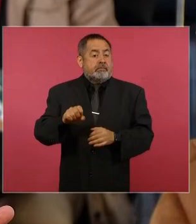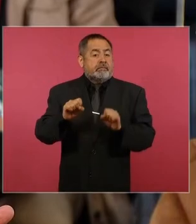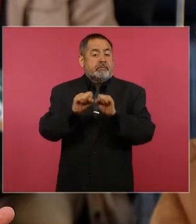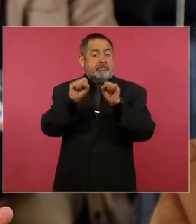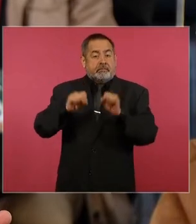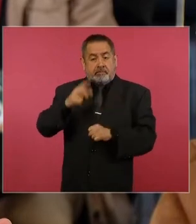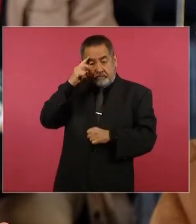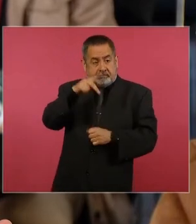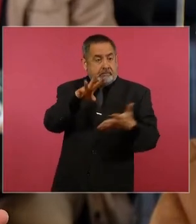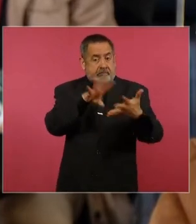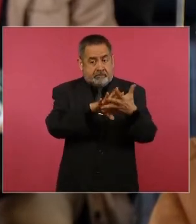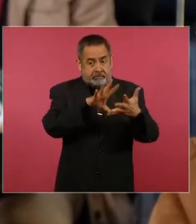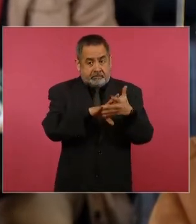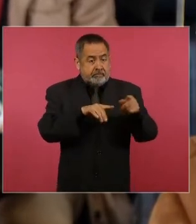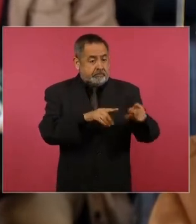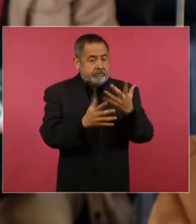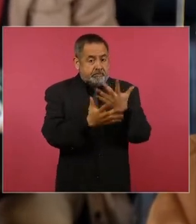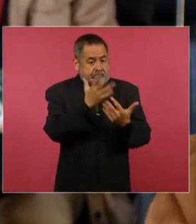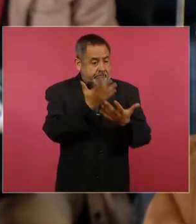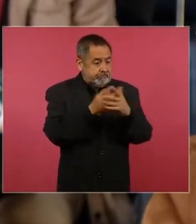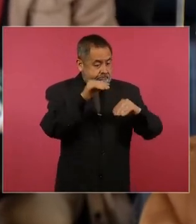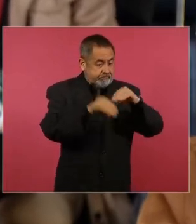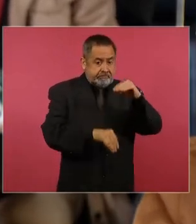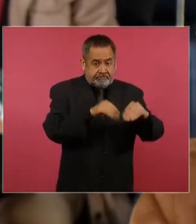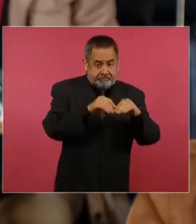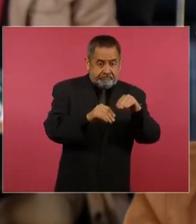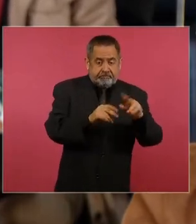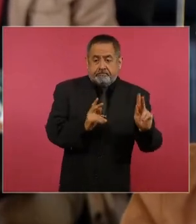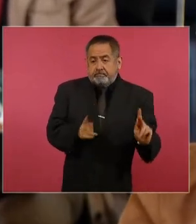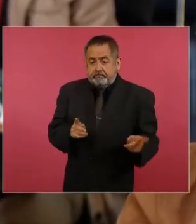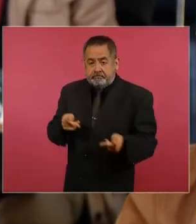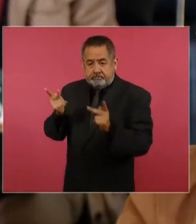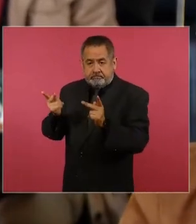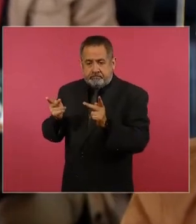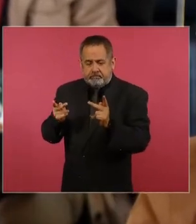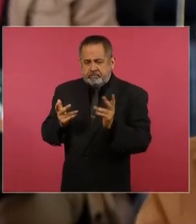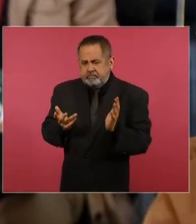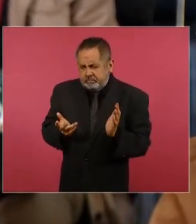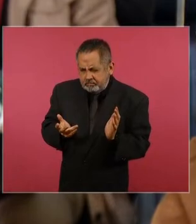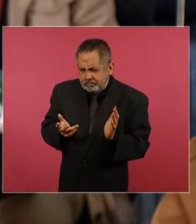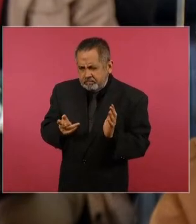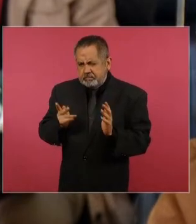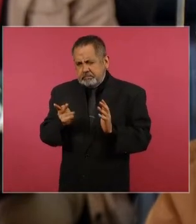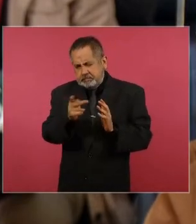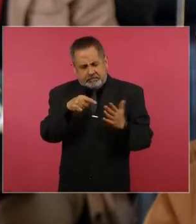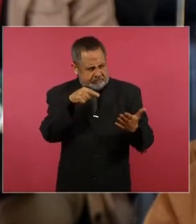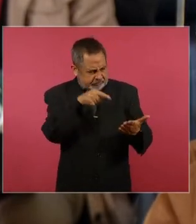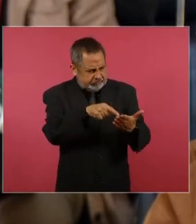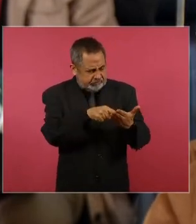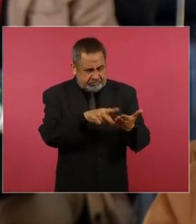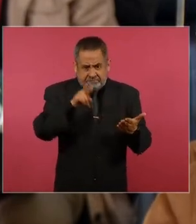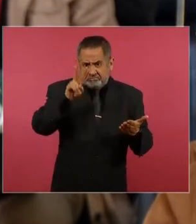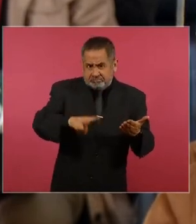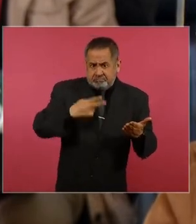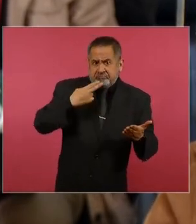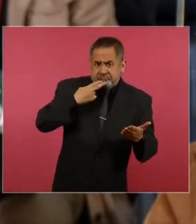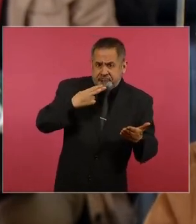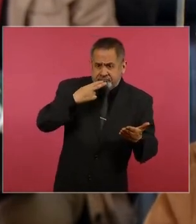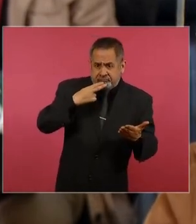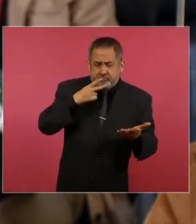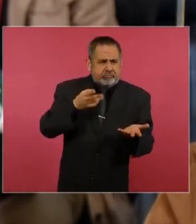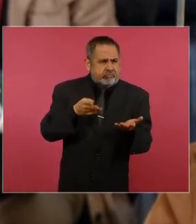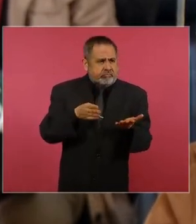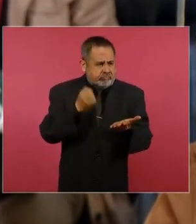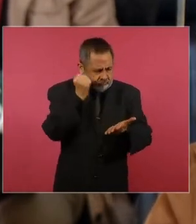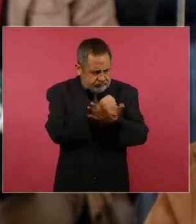fabricando filtros. Es uno, ¿cómo uno puede ver o hay un logo que muestre que está certificado el filtro?